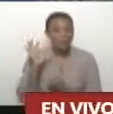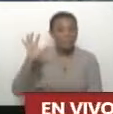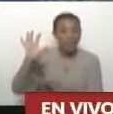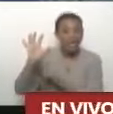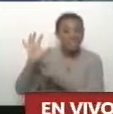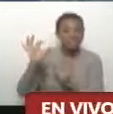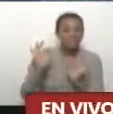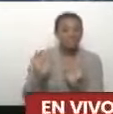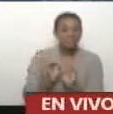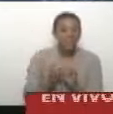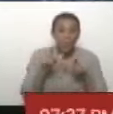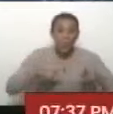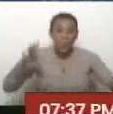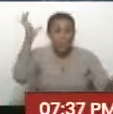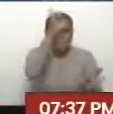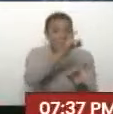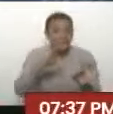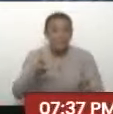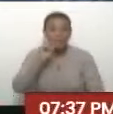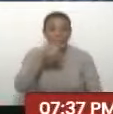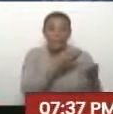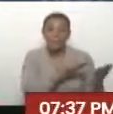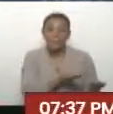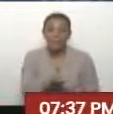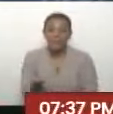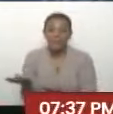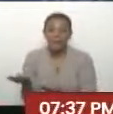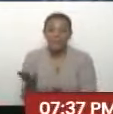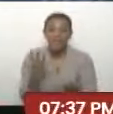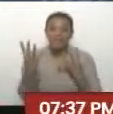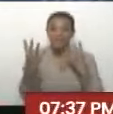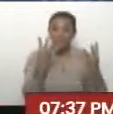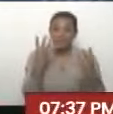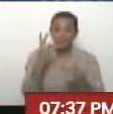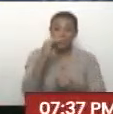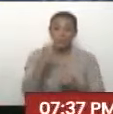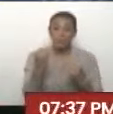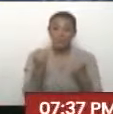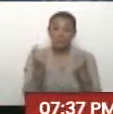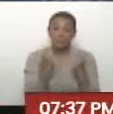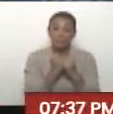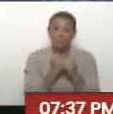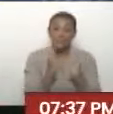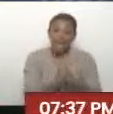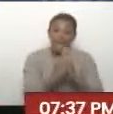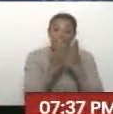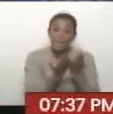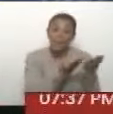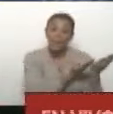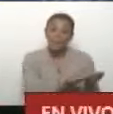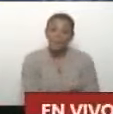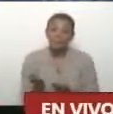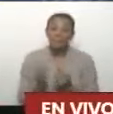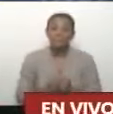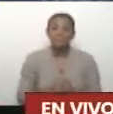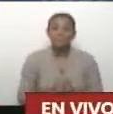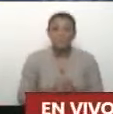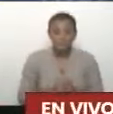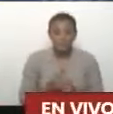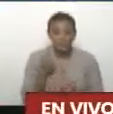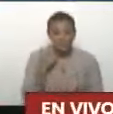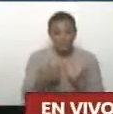además la región de Amazonas venezolano como región o Estado invitado aquí tenemos entonces